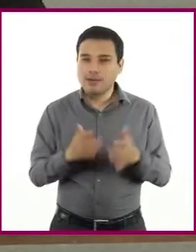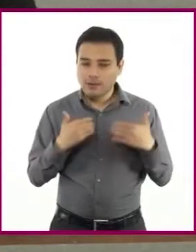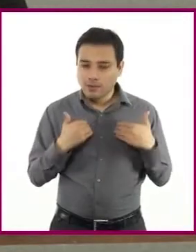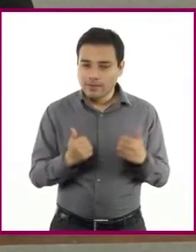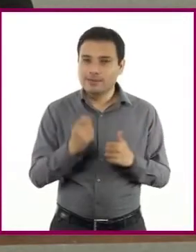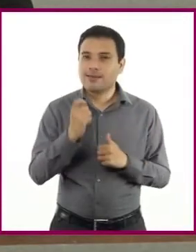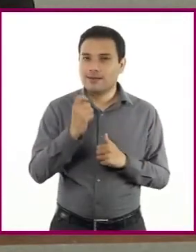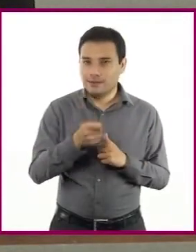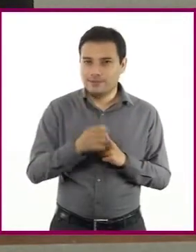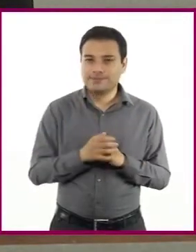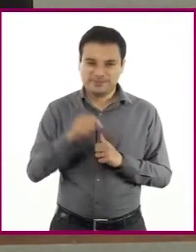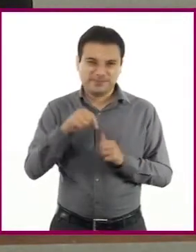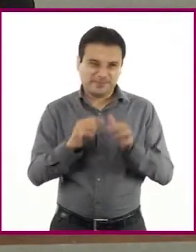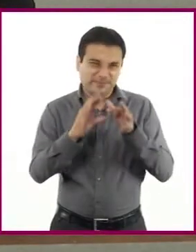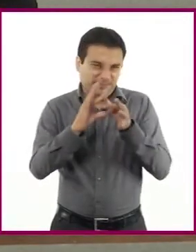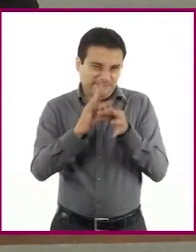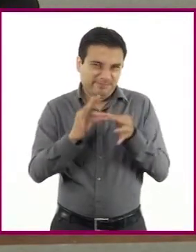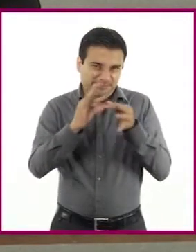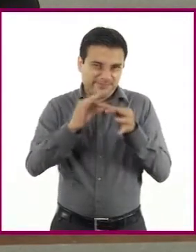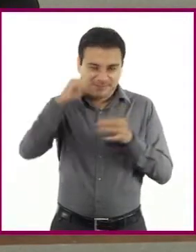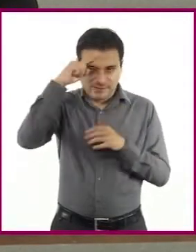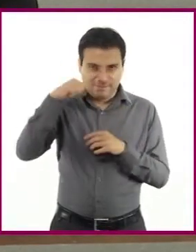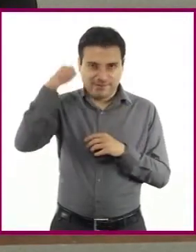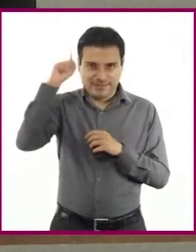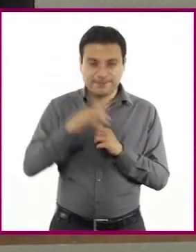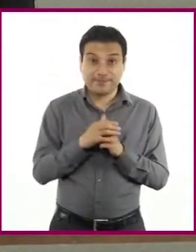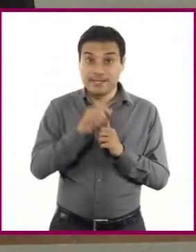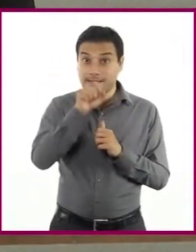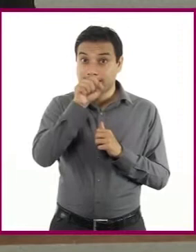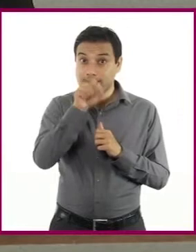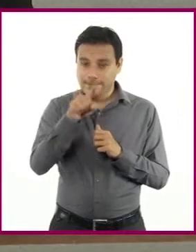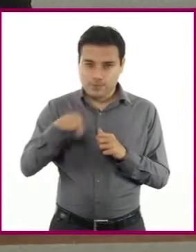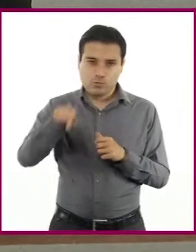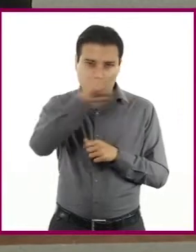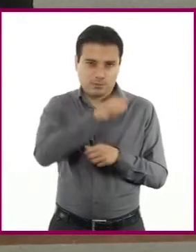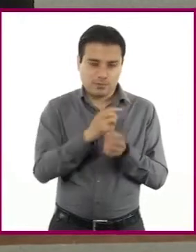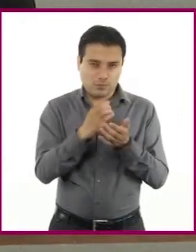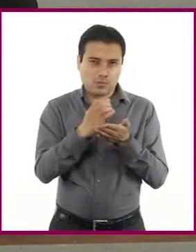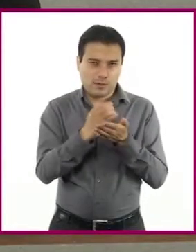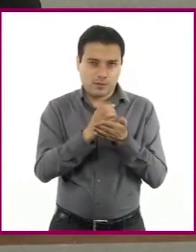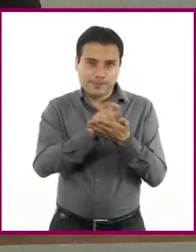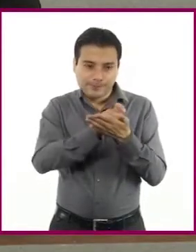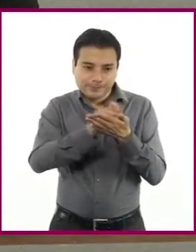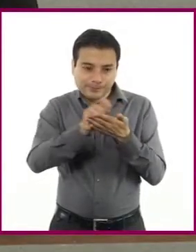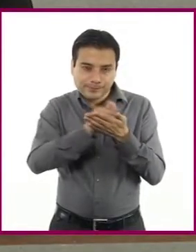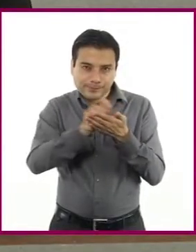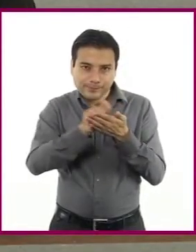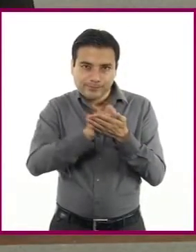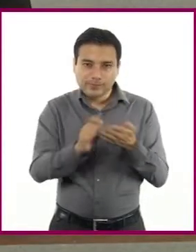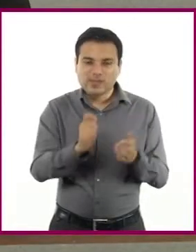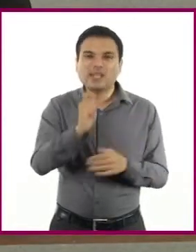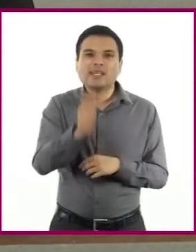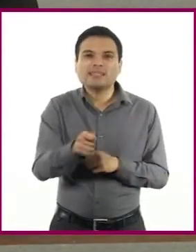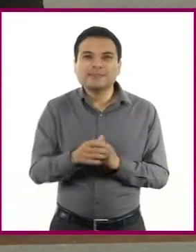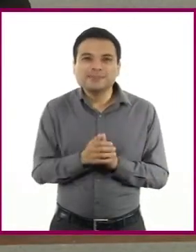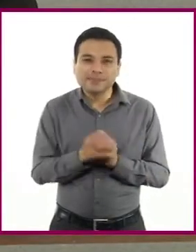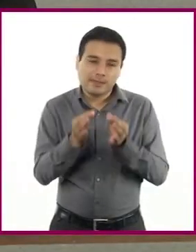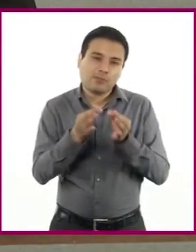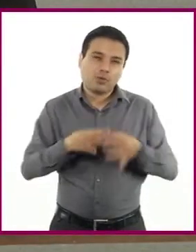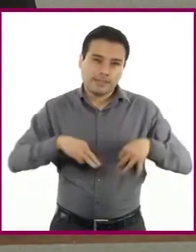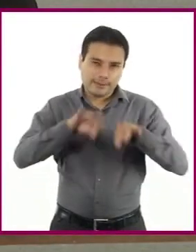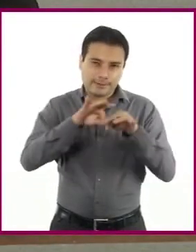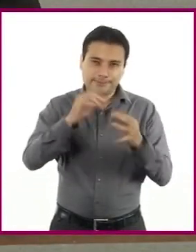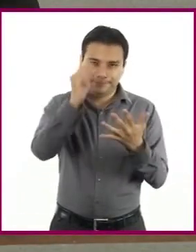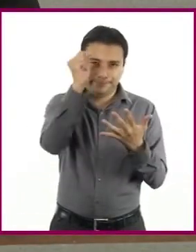forma más sencilla. También recuerden registrar en su bitácora científica la información que consideren más